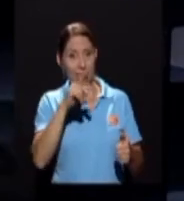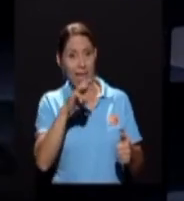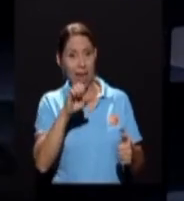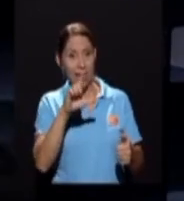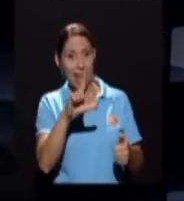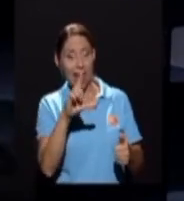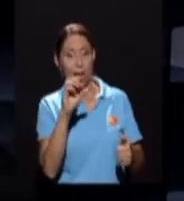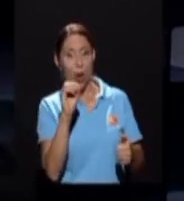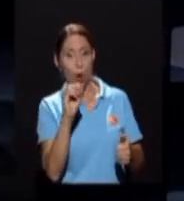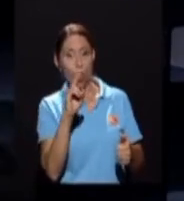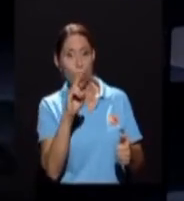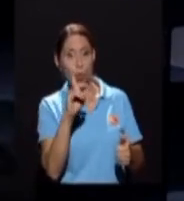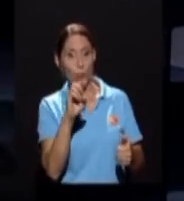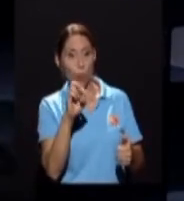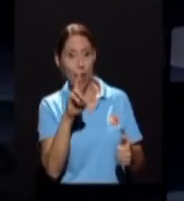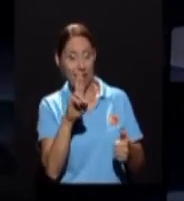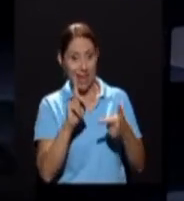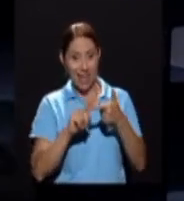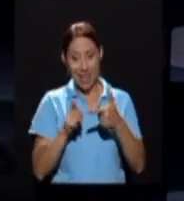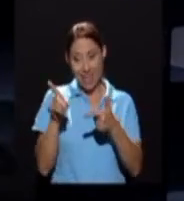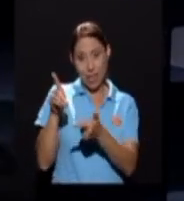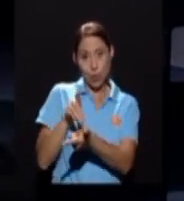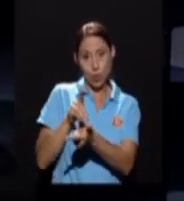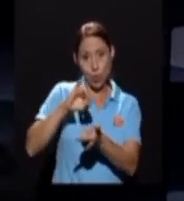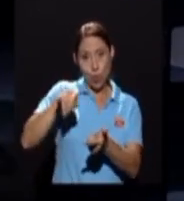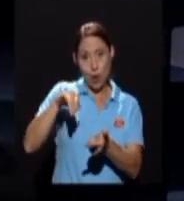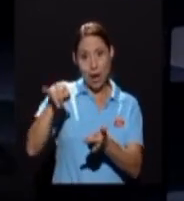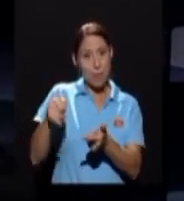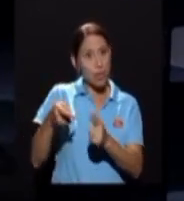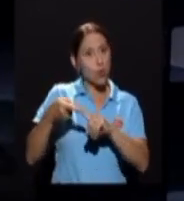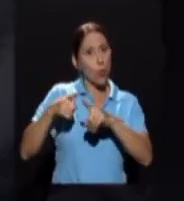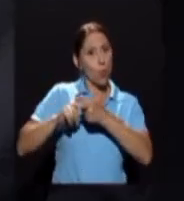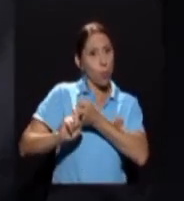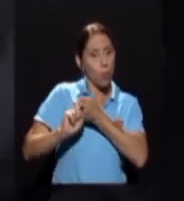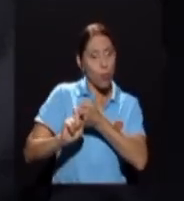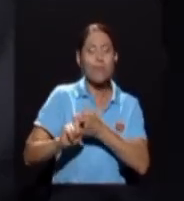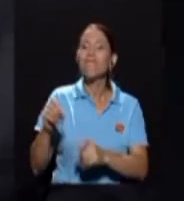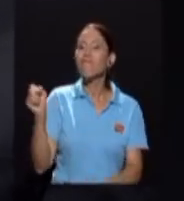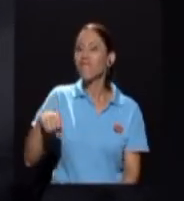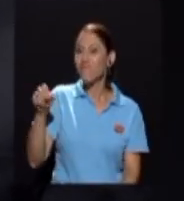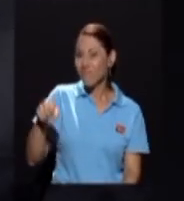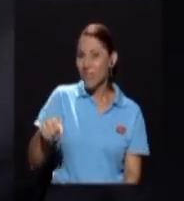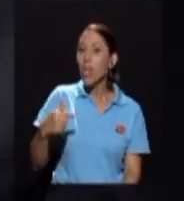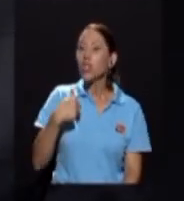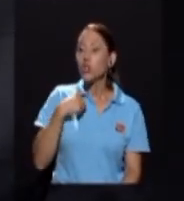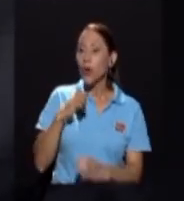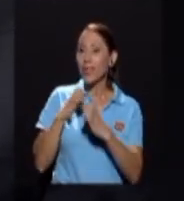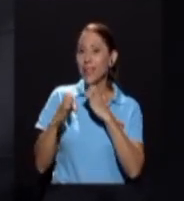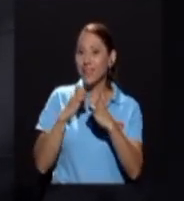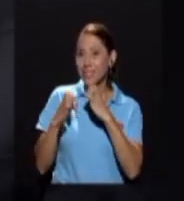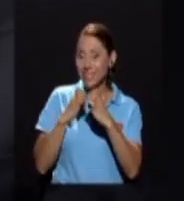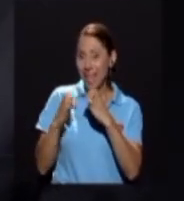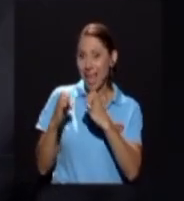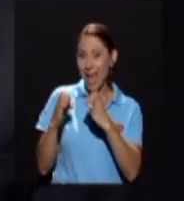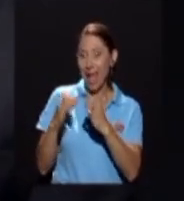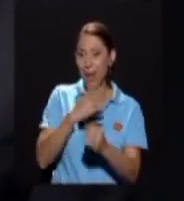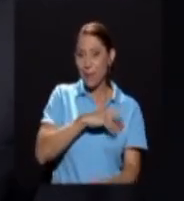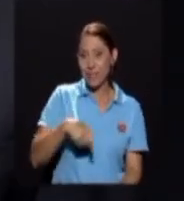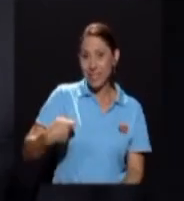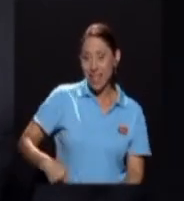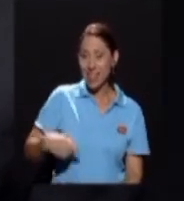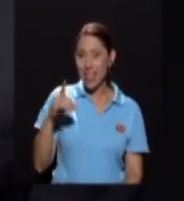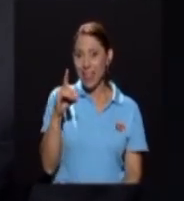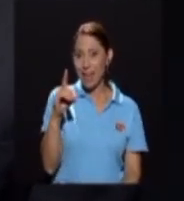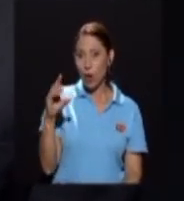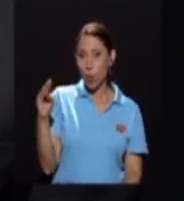Daniel para que viniera al Calderón Guardia, siendo yo director, y le pedí que nos gustaría